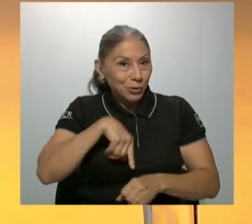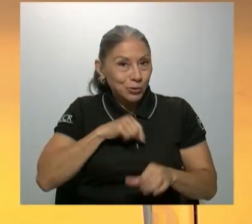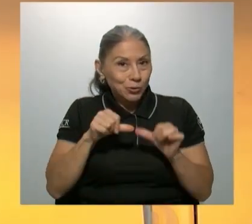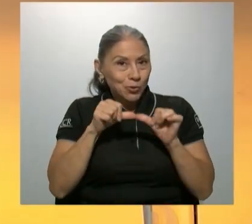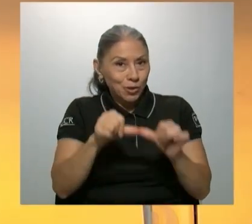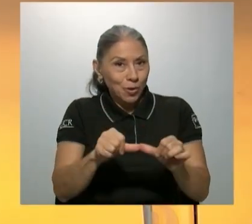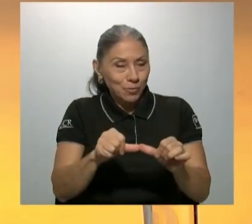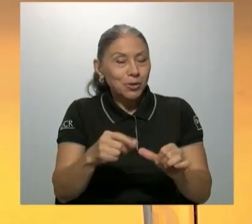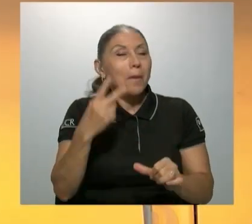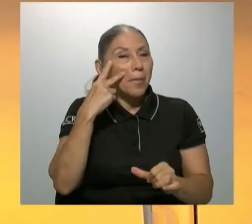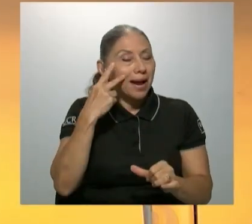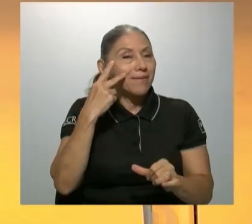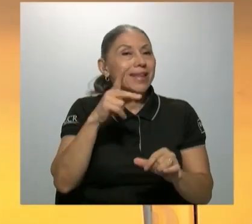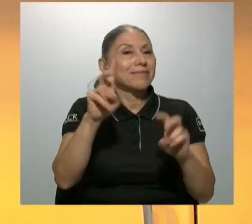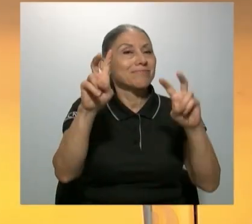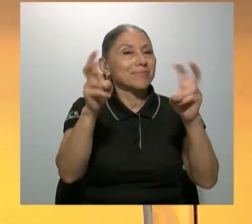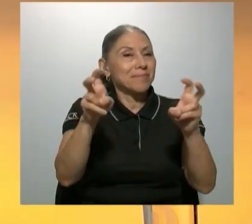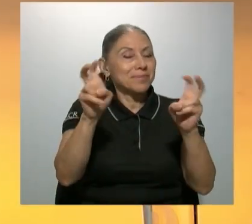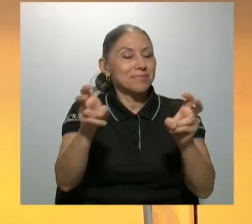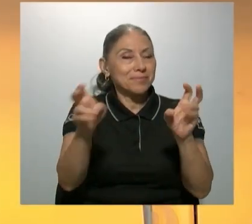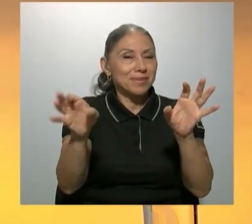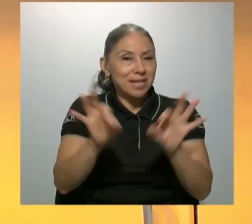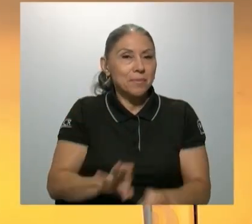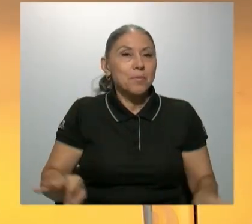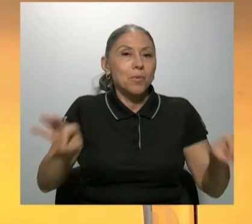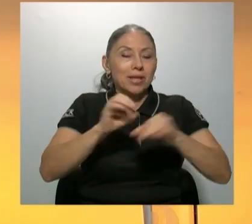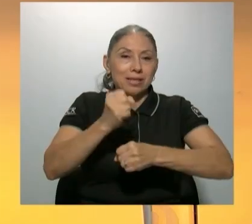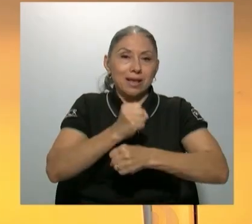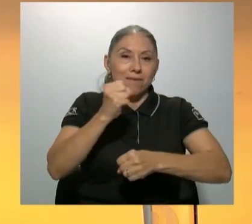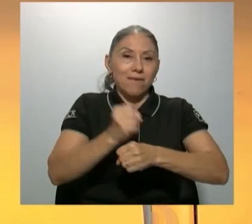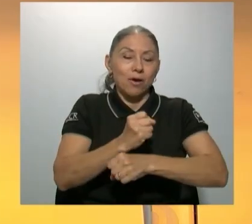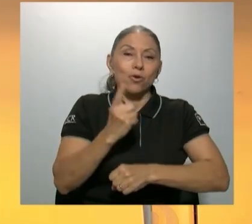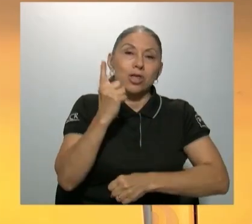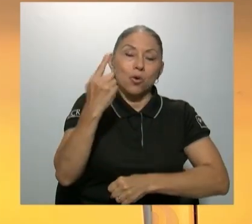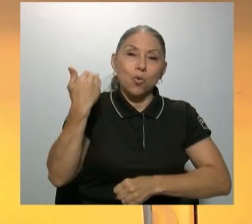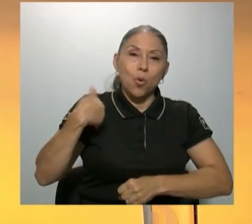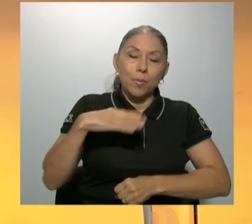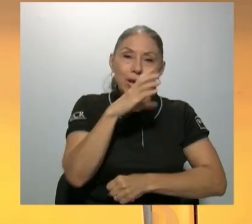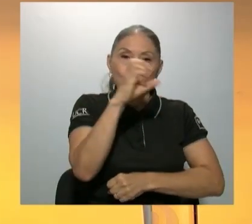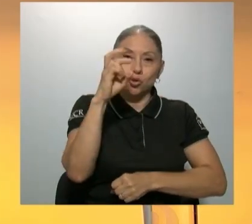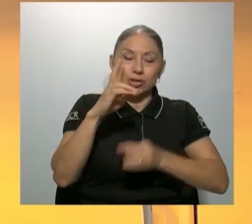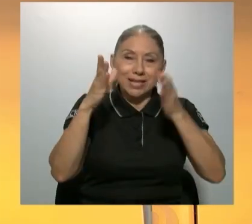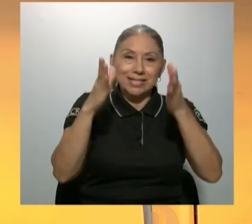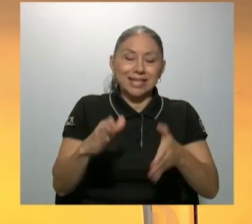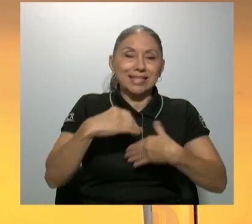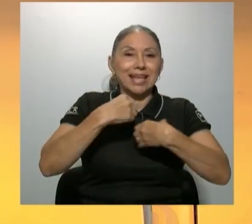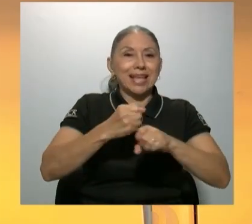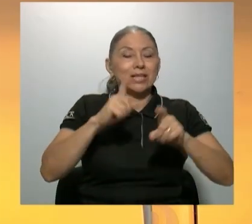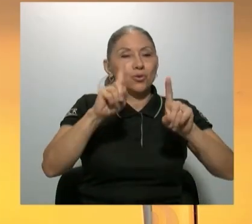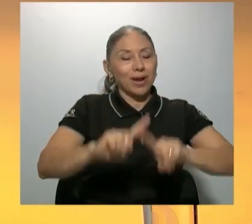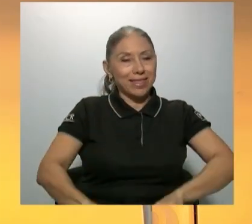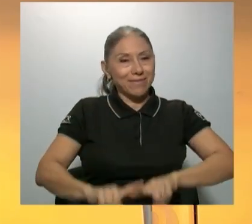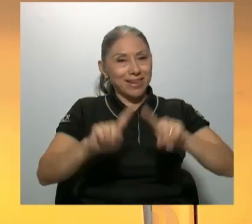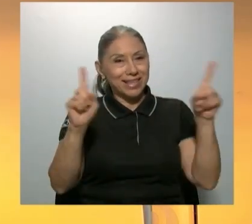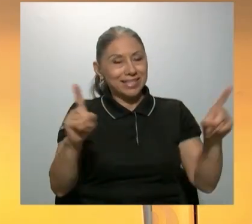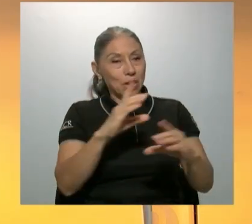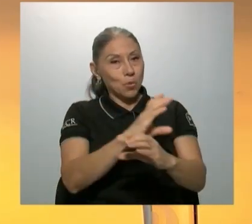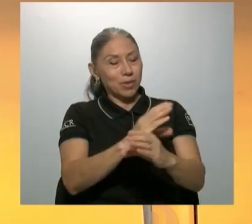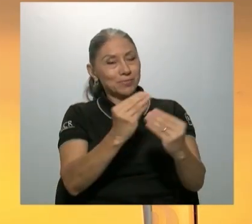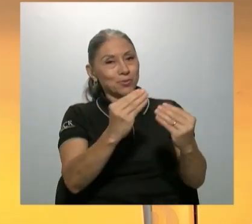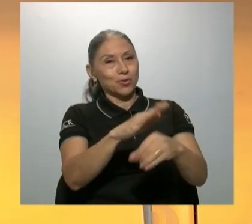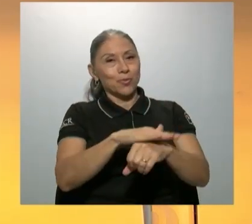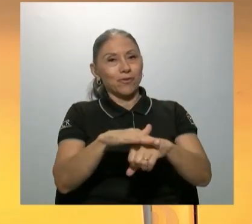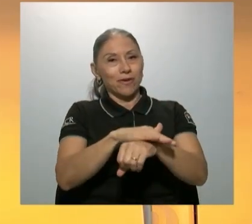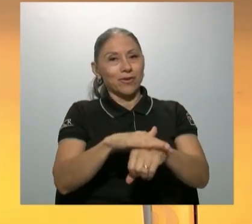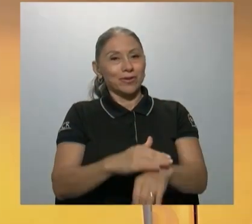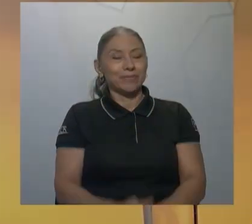retomes de esa importante contribución de uno de esos costarricenses que hizo la diferencia. Cuídense mucho, por favor.